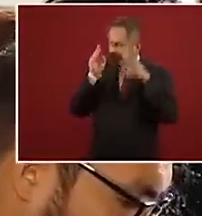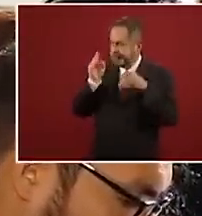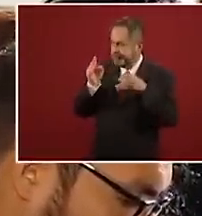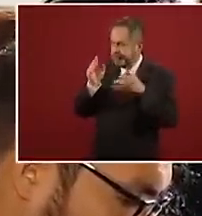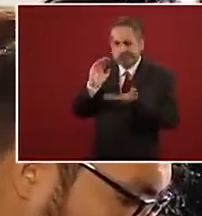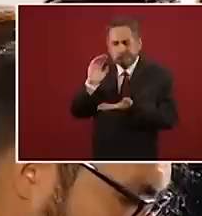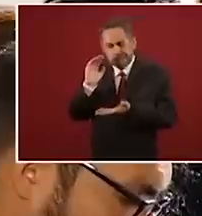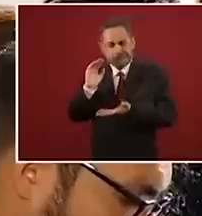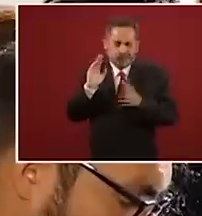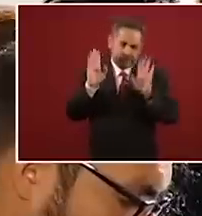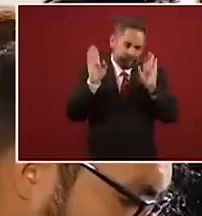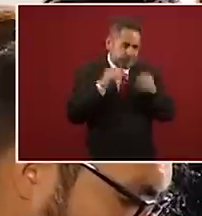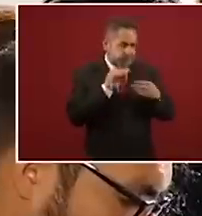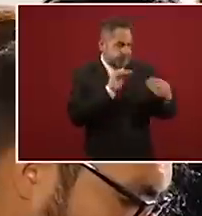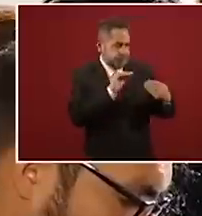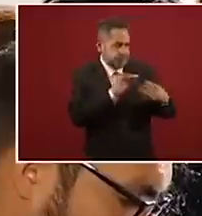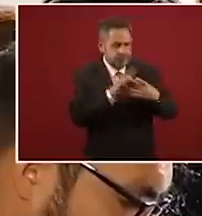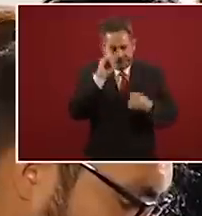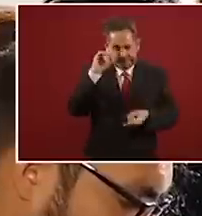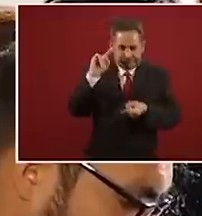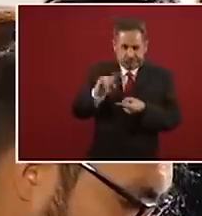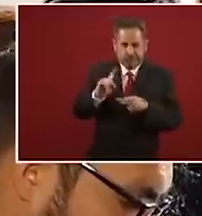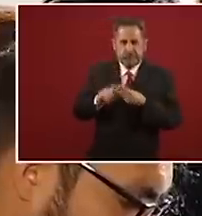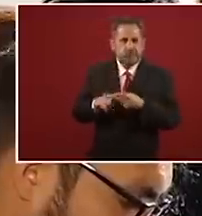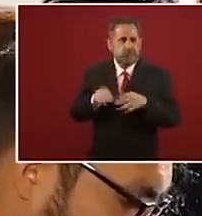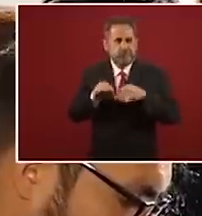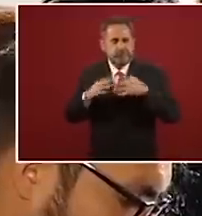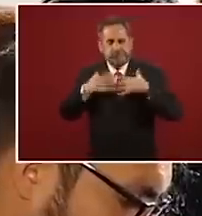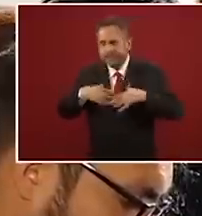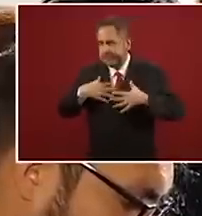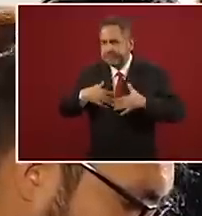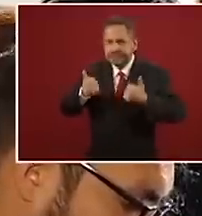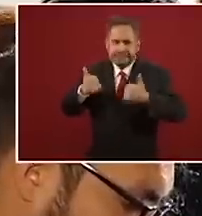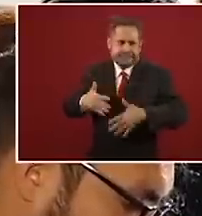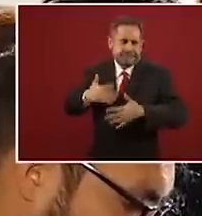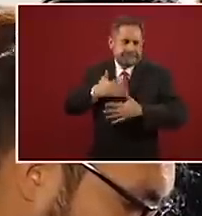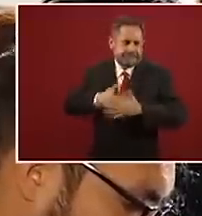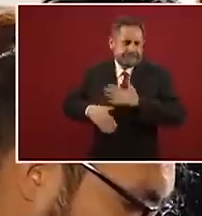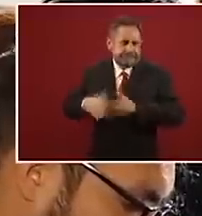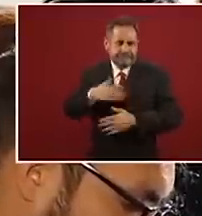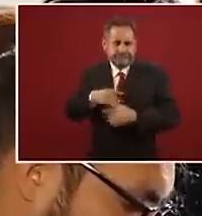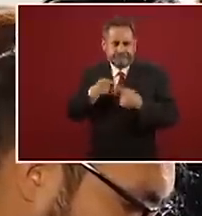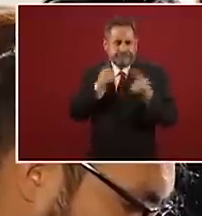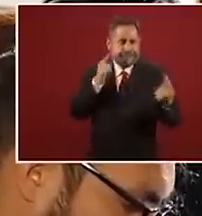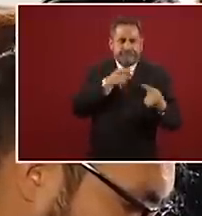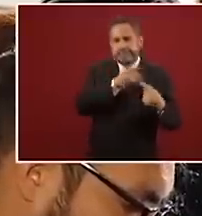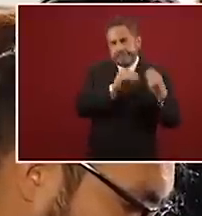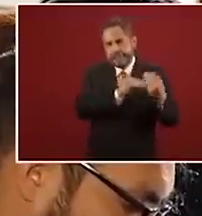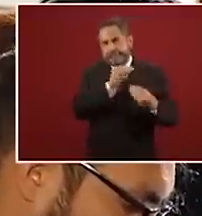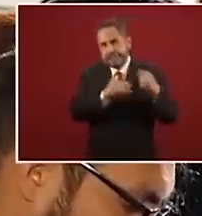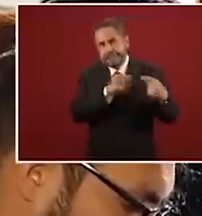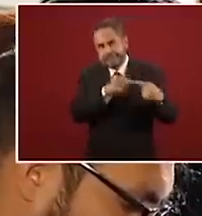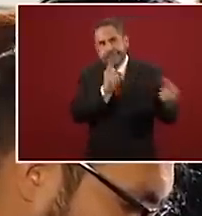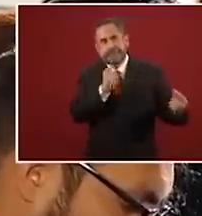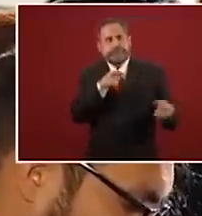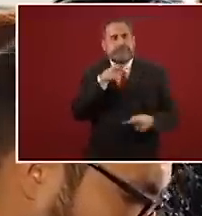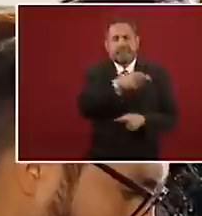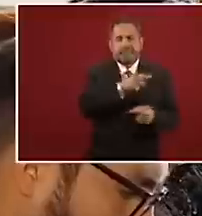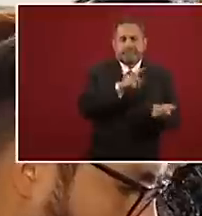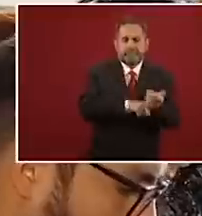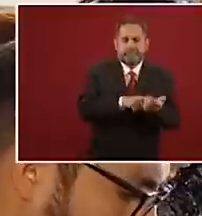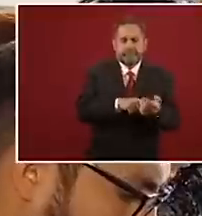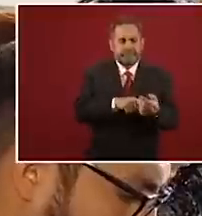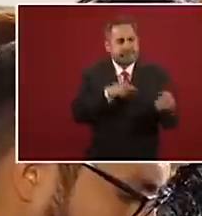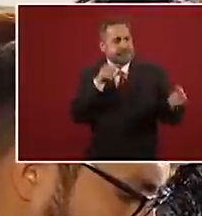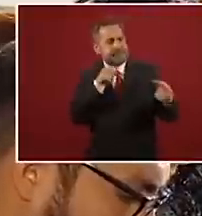el trabajo intelectual, en el físico, este debate, este encuentro, así sea